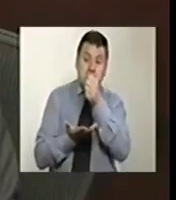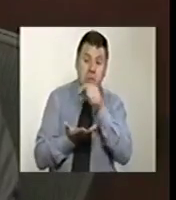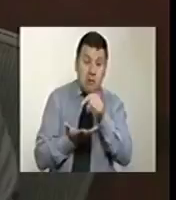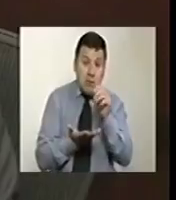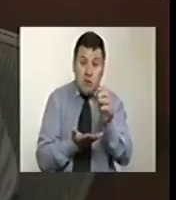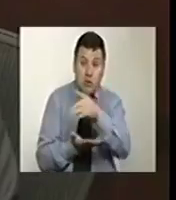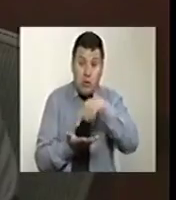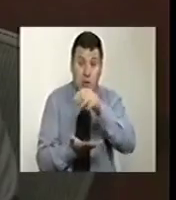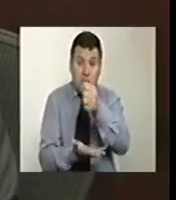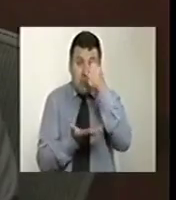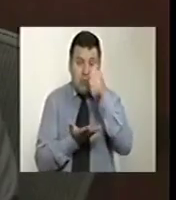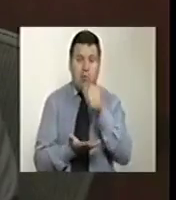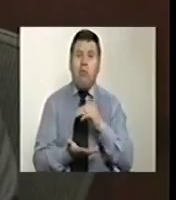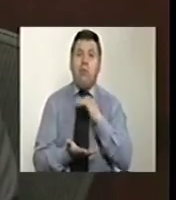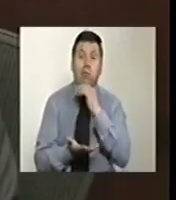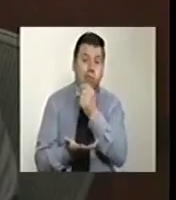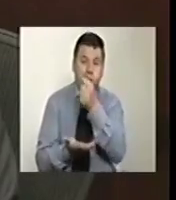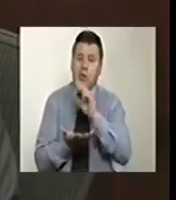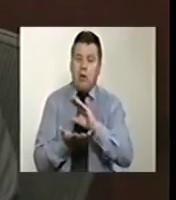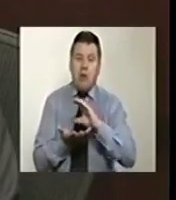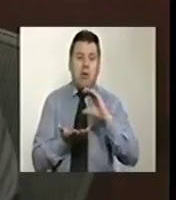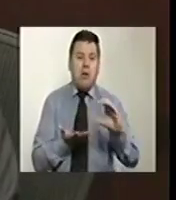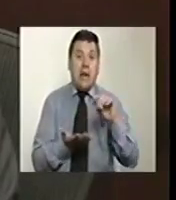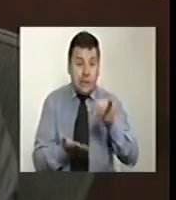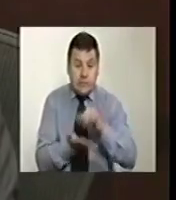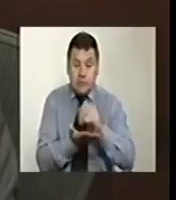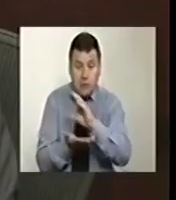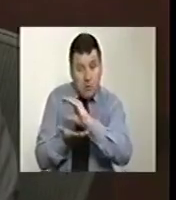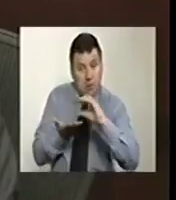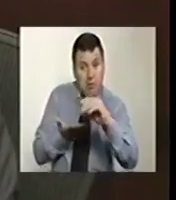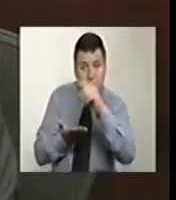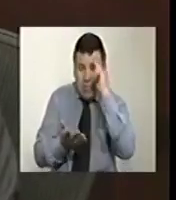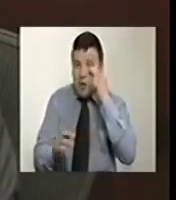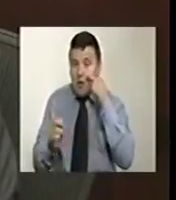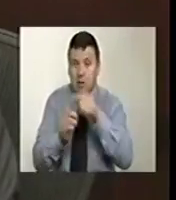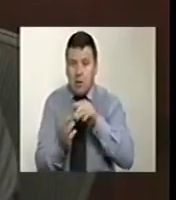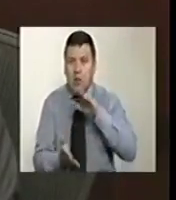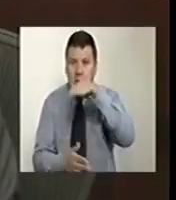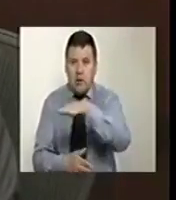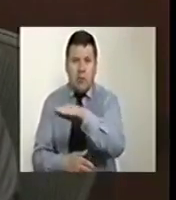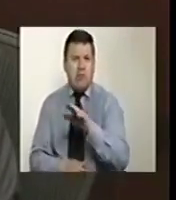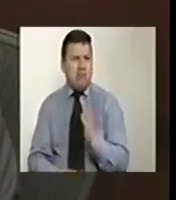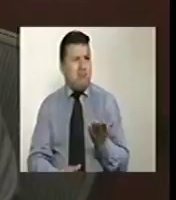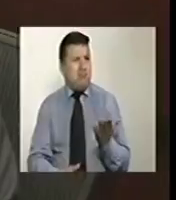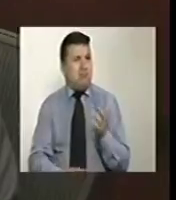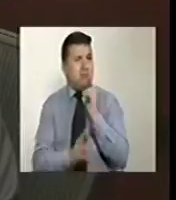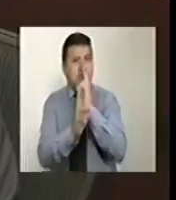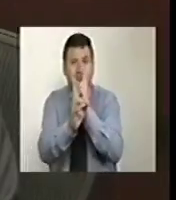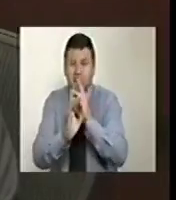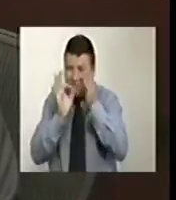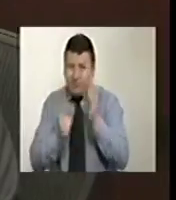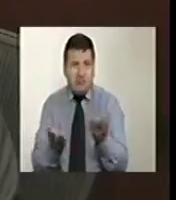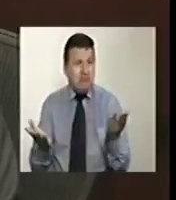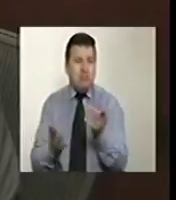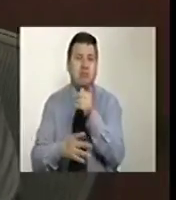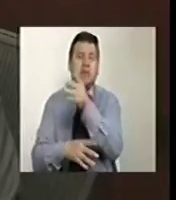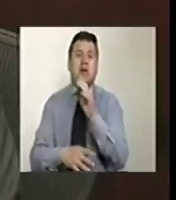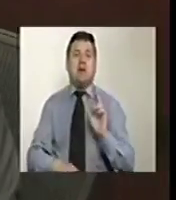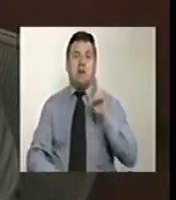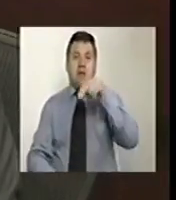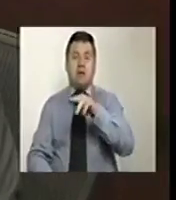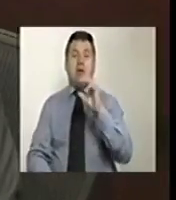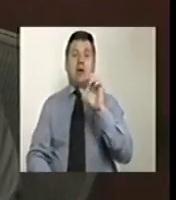global quedarían los dineros para esta vía. La verdad es que la única entidad que respondió concretamente fue